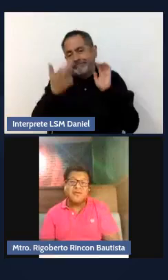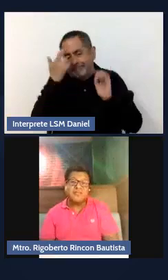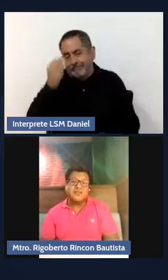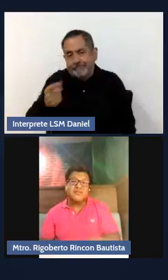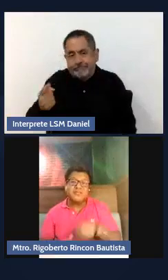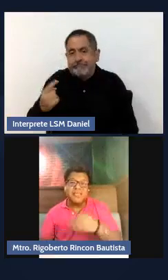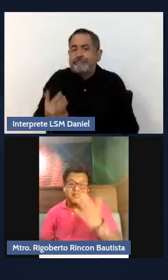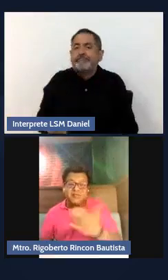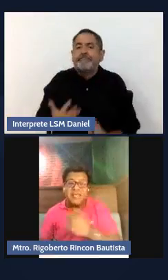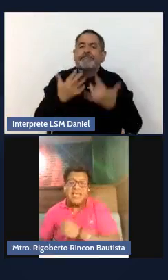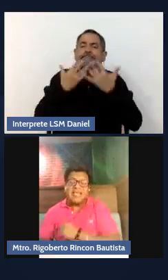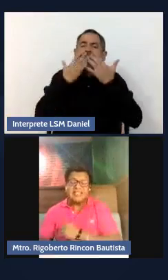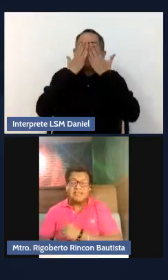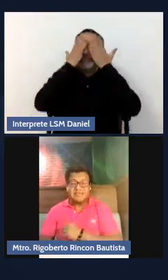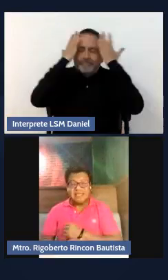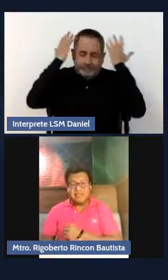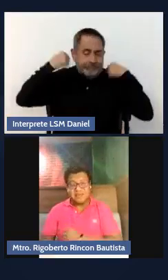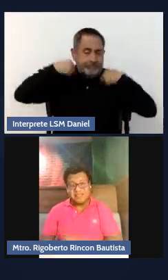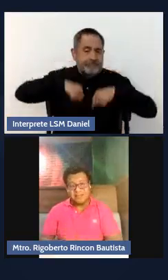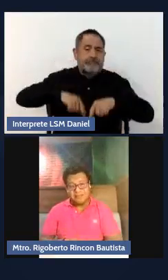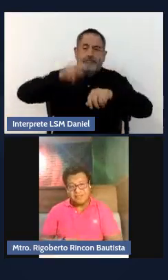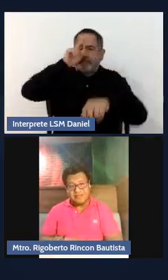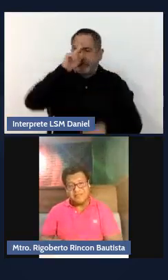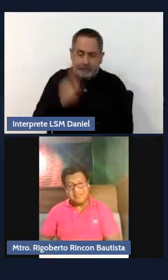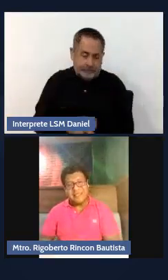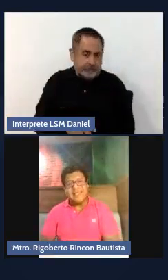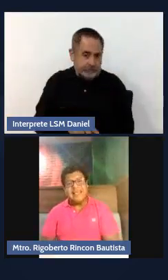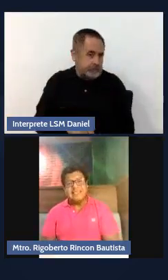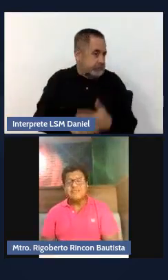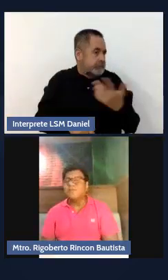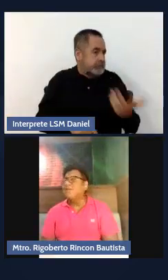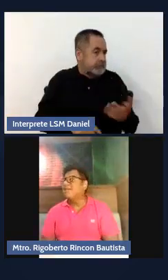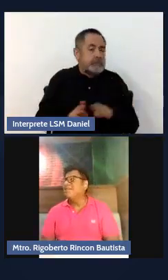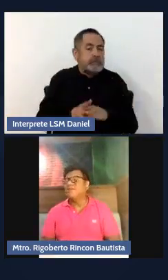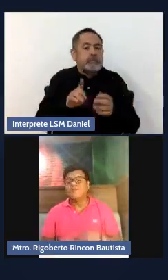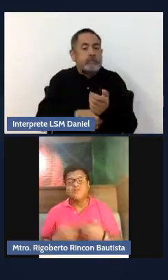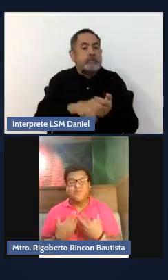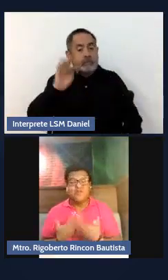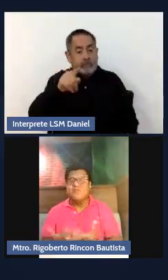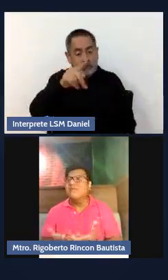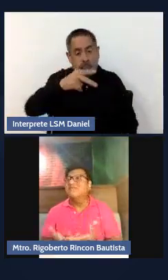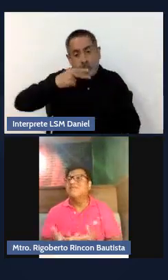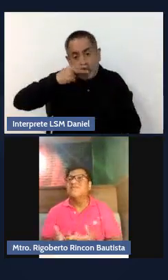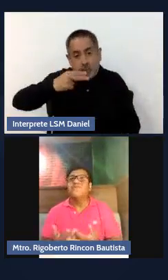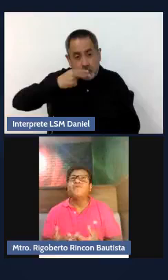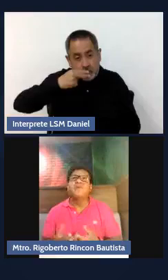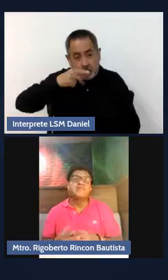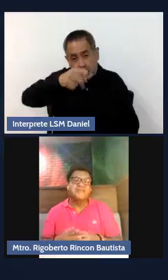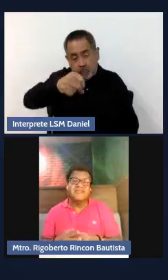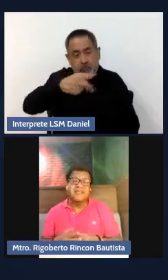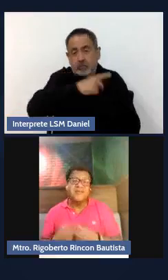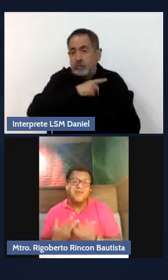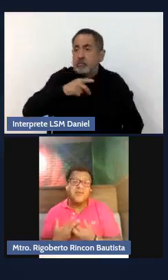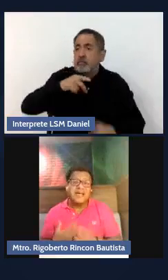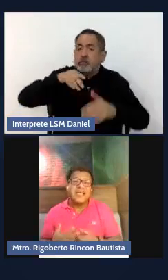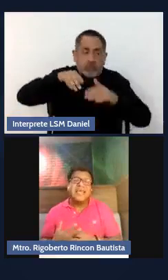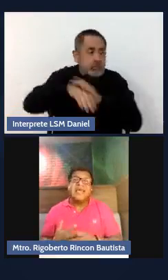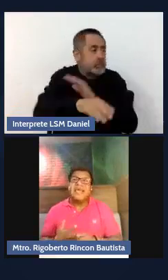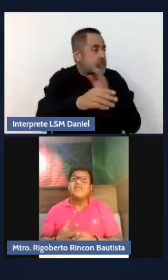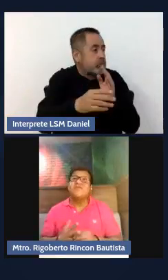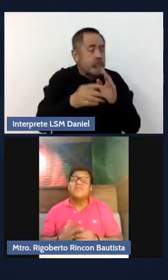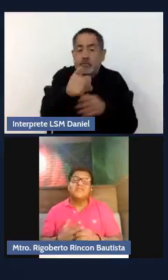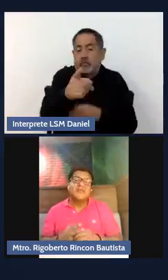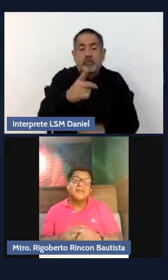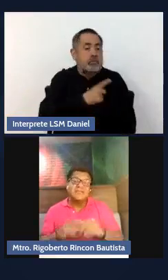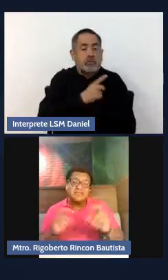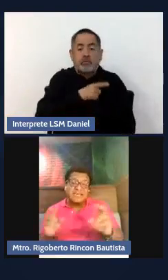sustentos que estamos leyendo en este momento, ¿sí? Se supone que si tú fumas debe ser en un lugar en donde solamente